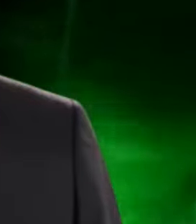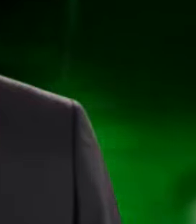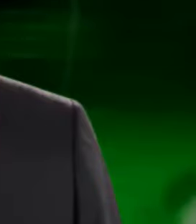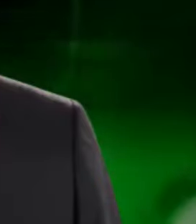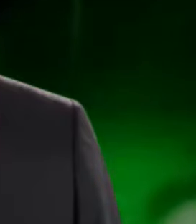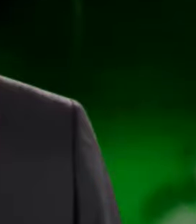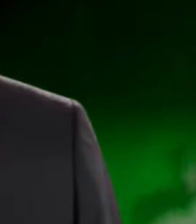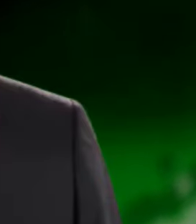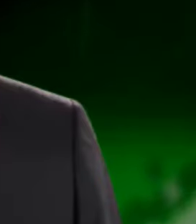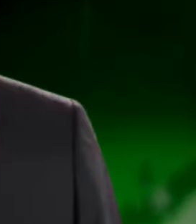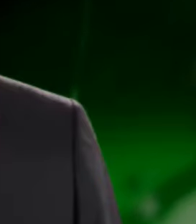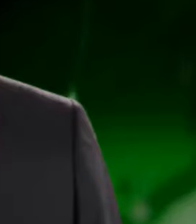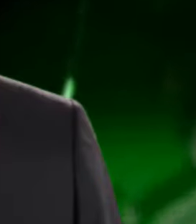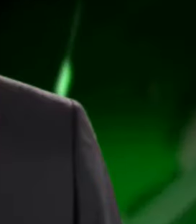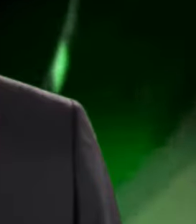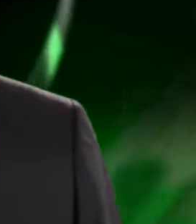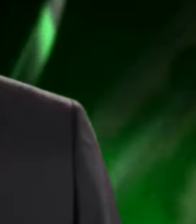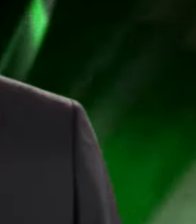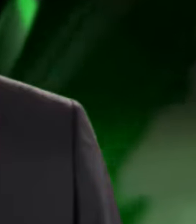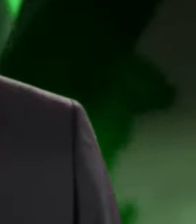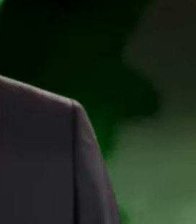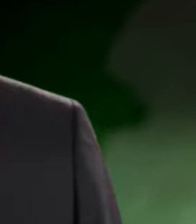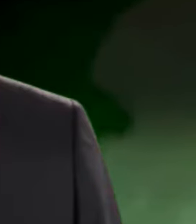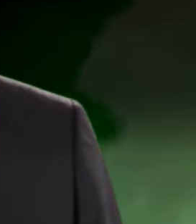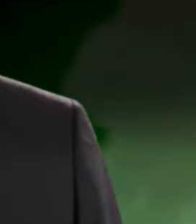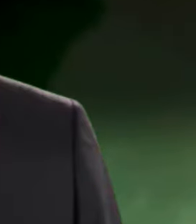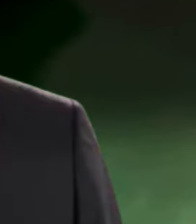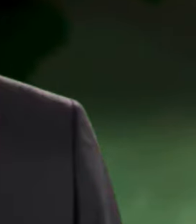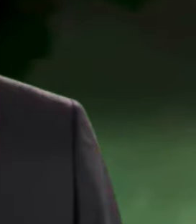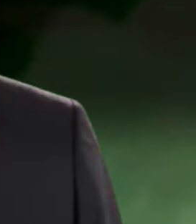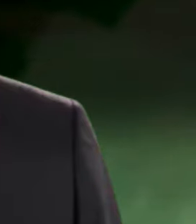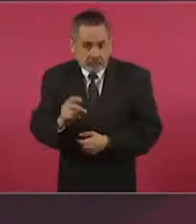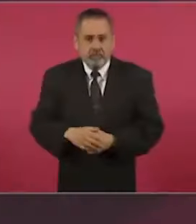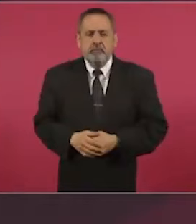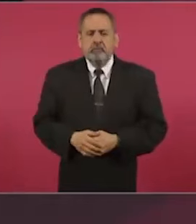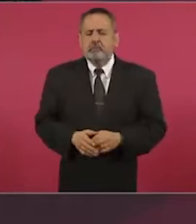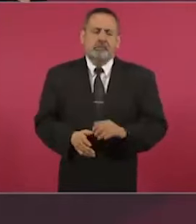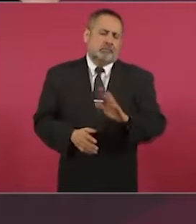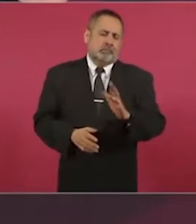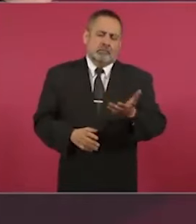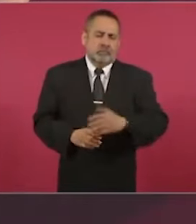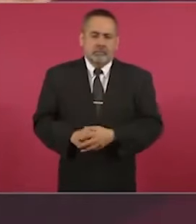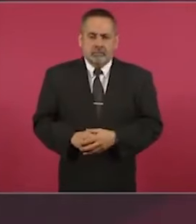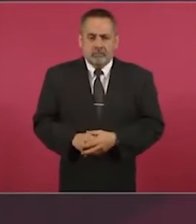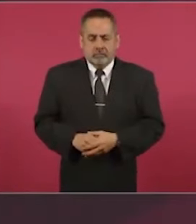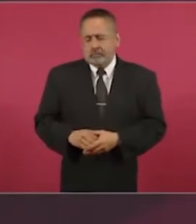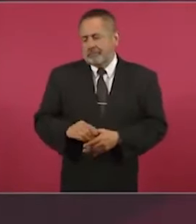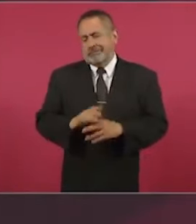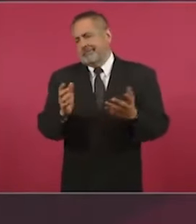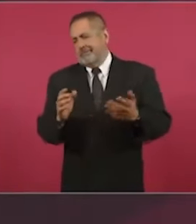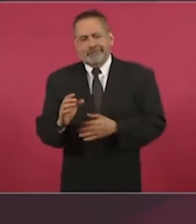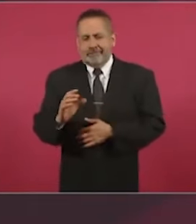sé, escúchenlo. Quejarse como Magdalena Penitente. La Comisión de Derechos Humanos,